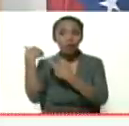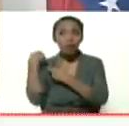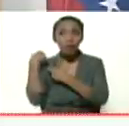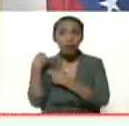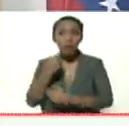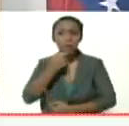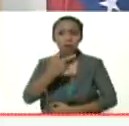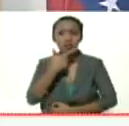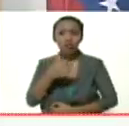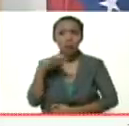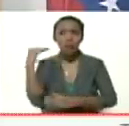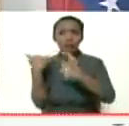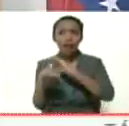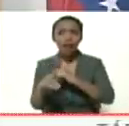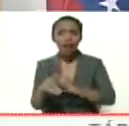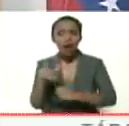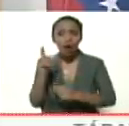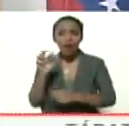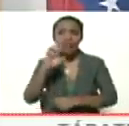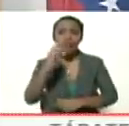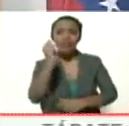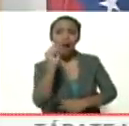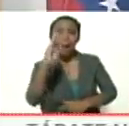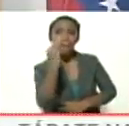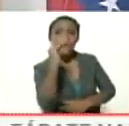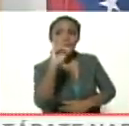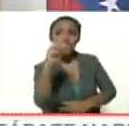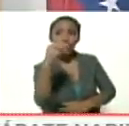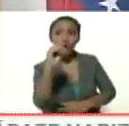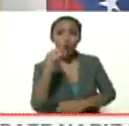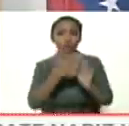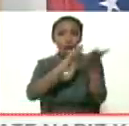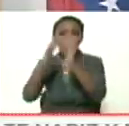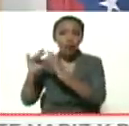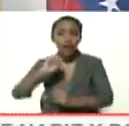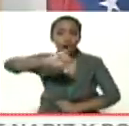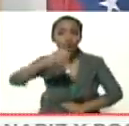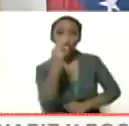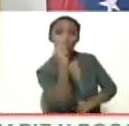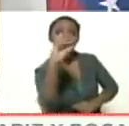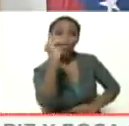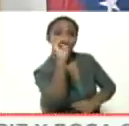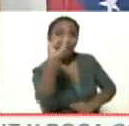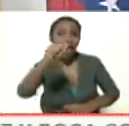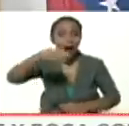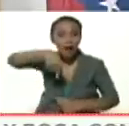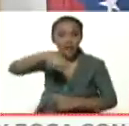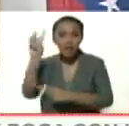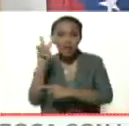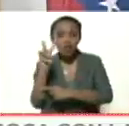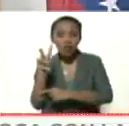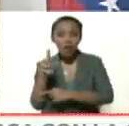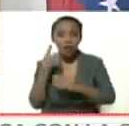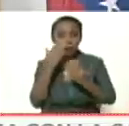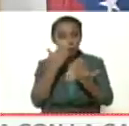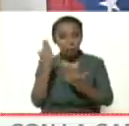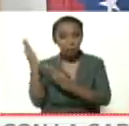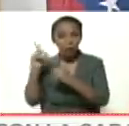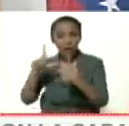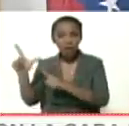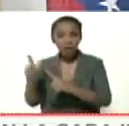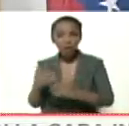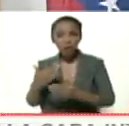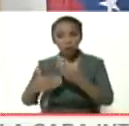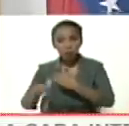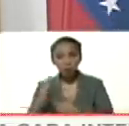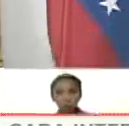bonito mensaje del rabino Isaac Cohen de la comunidad judía en Venezuela. Por favor, ¿estamos listos? Adelante, por